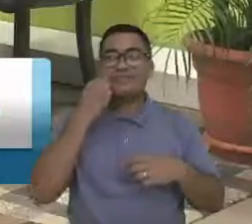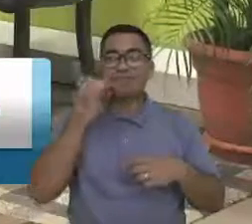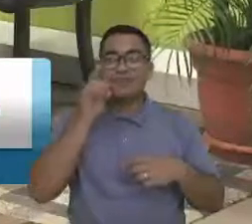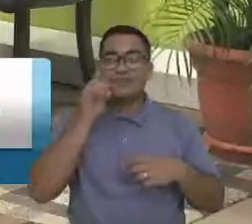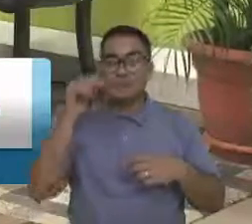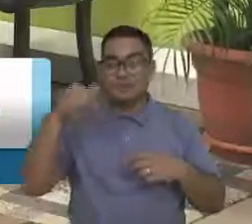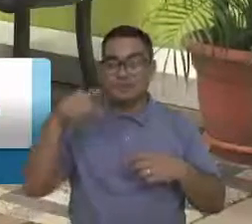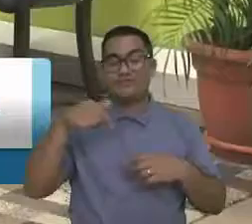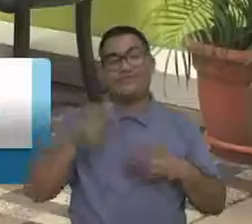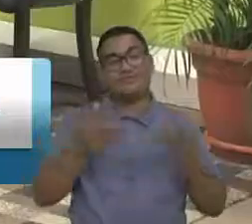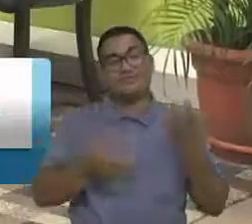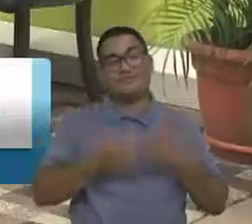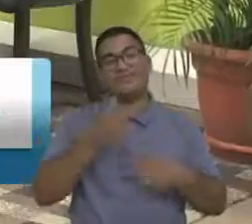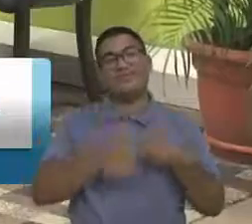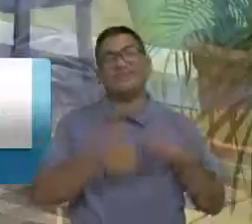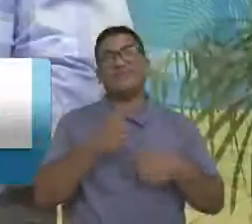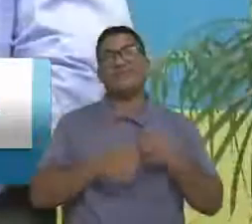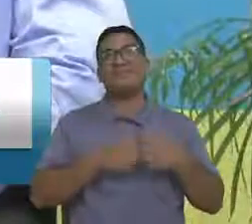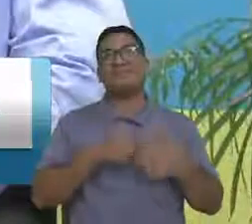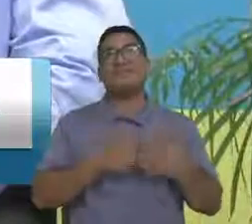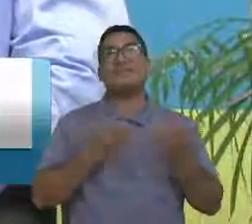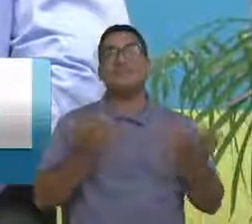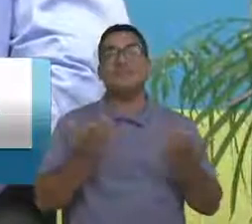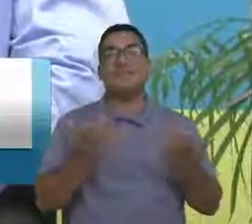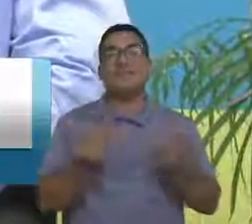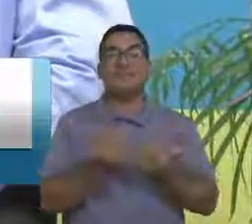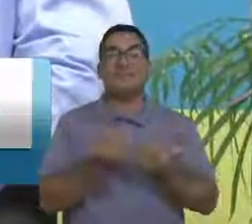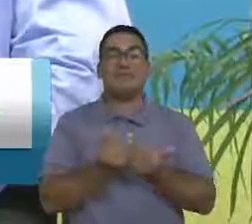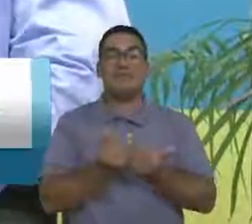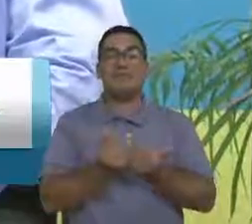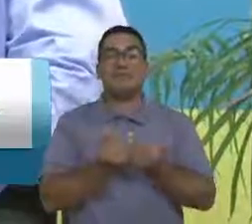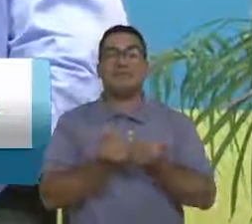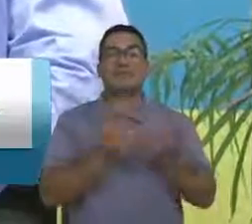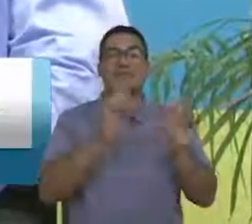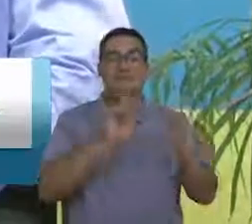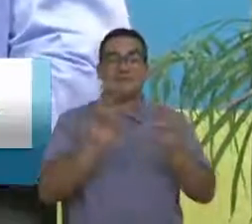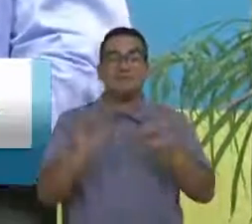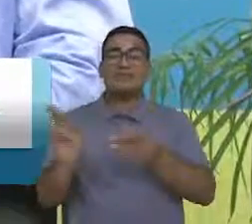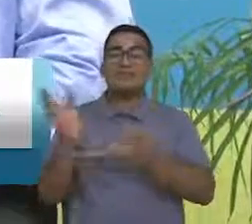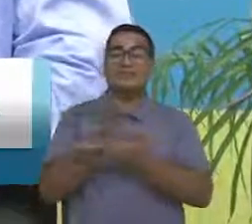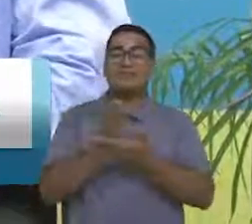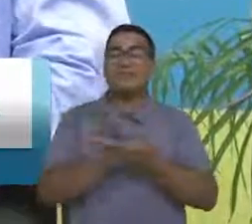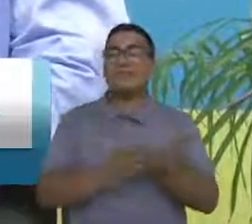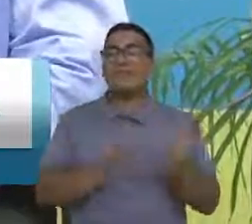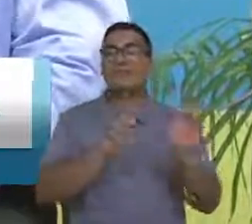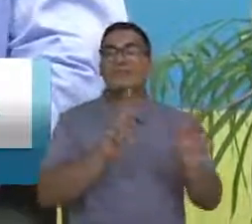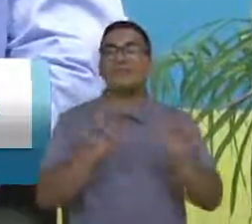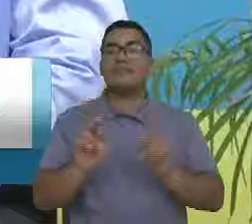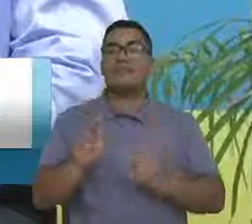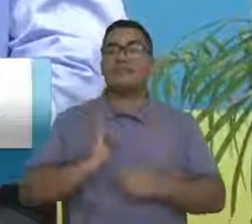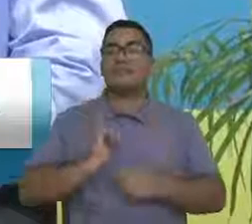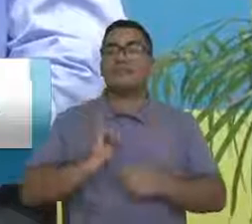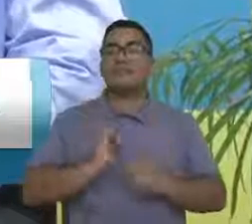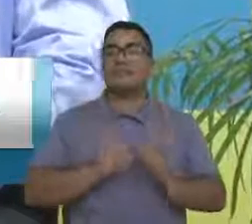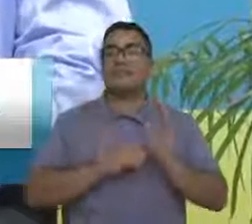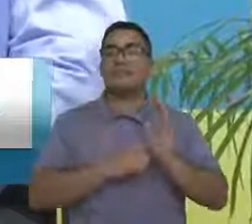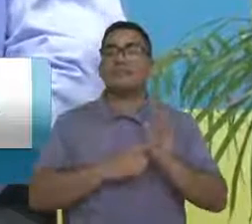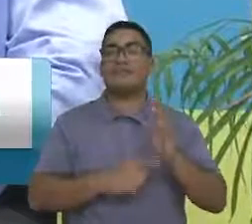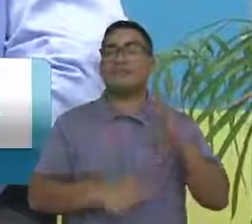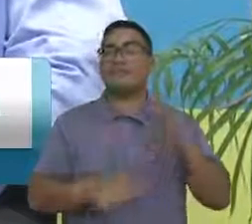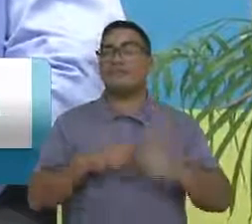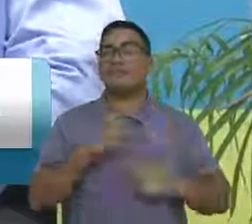exceso. Esto también está en relación a algunas patologías que el paciente tenga, que son las